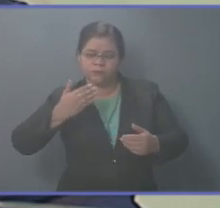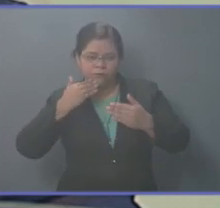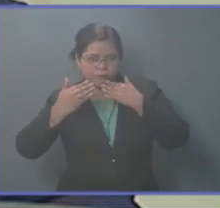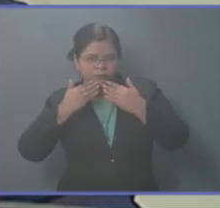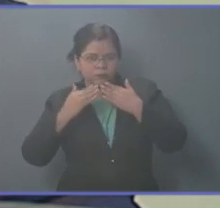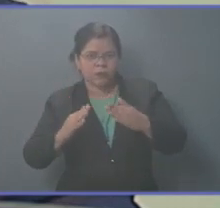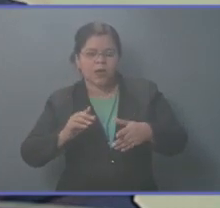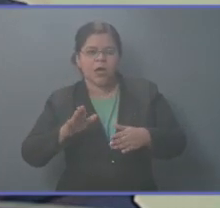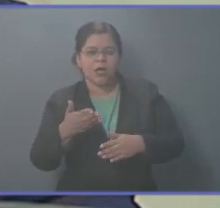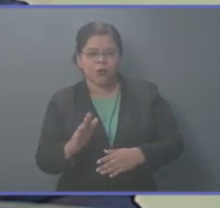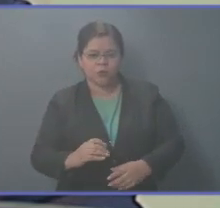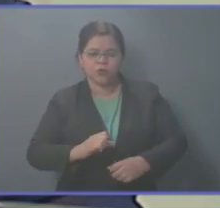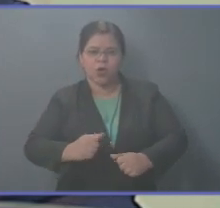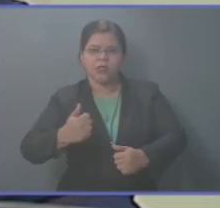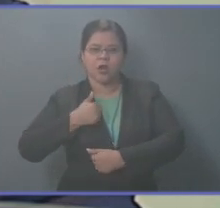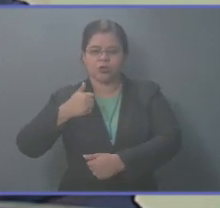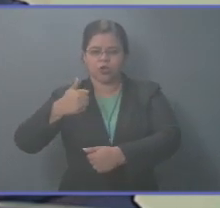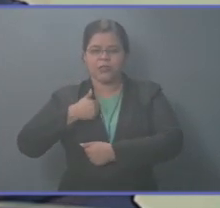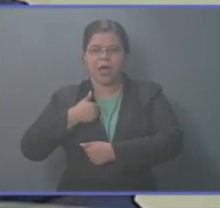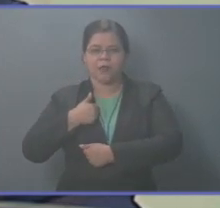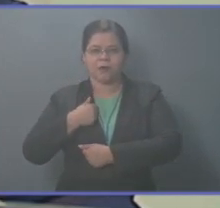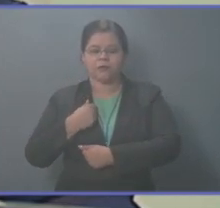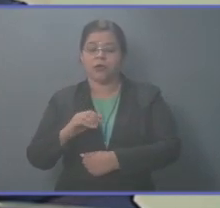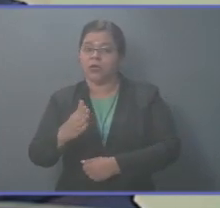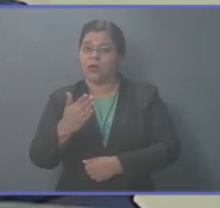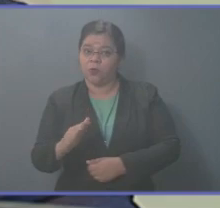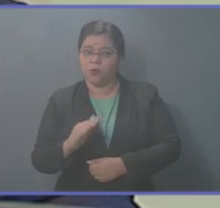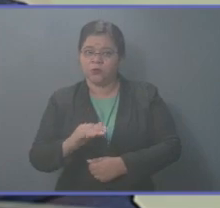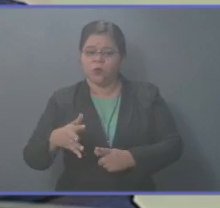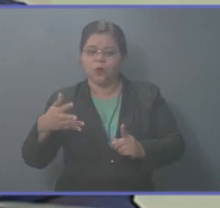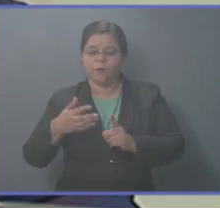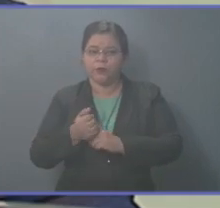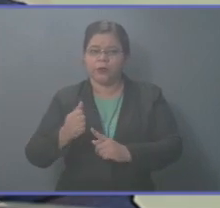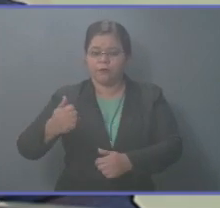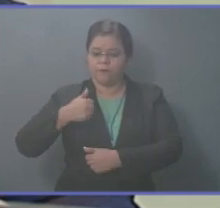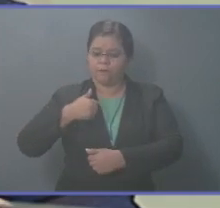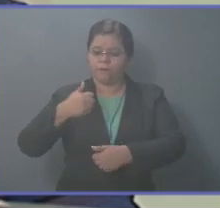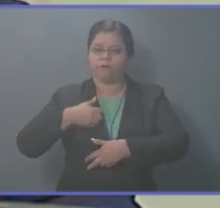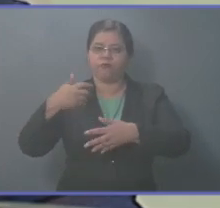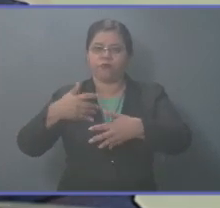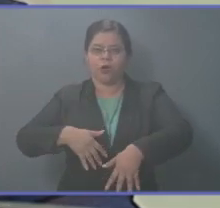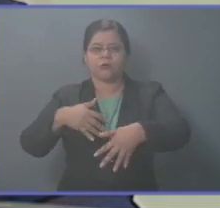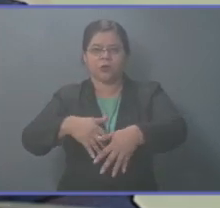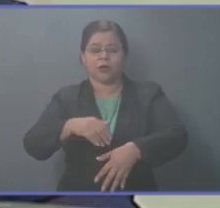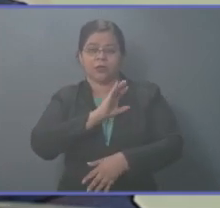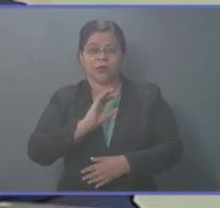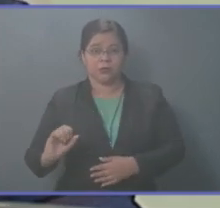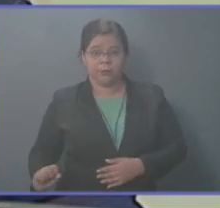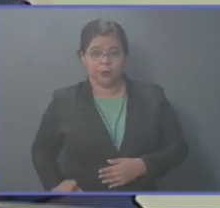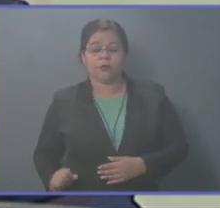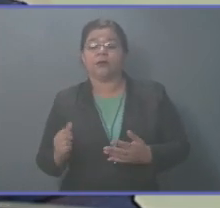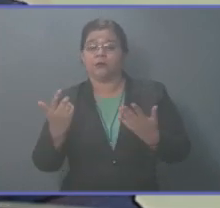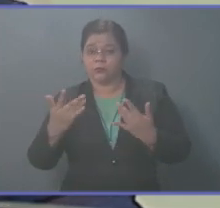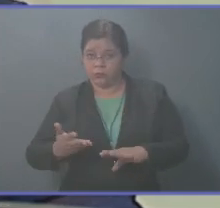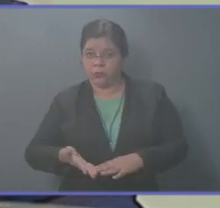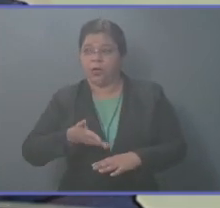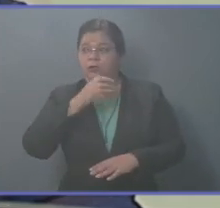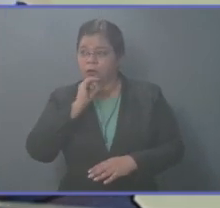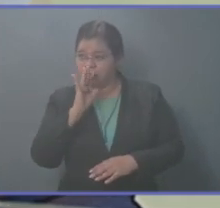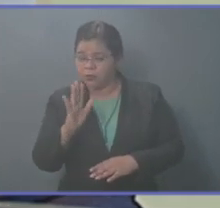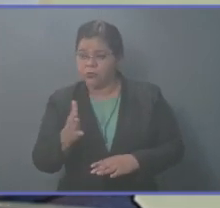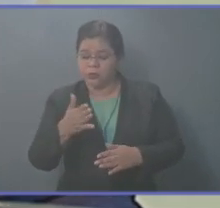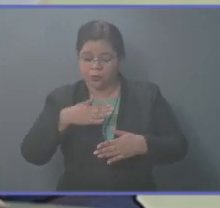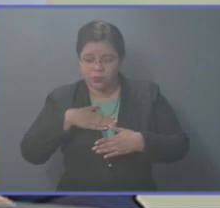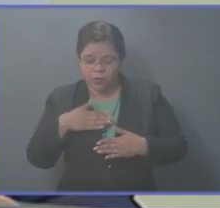la fuerza militar y al uso de los fines de la Fuerza Armada de El Salvador. Como ya se ha dicho, la disposición de